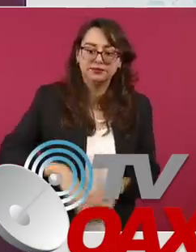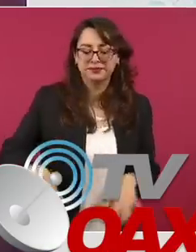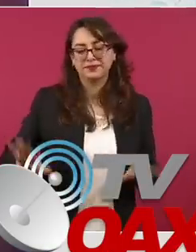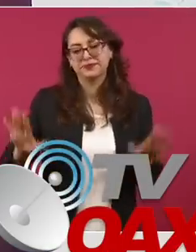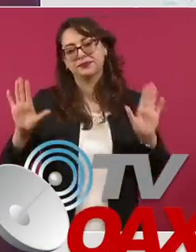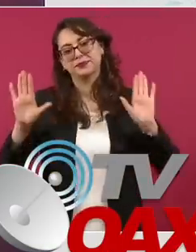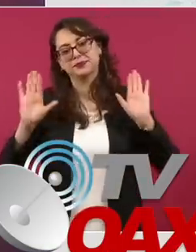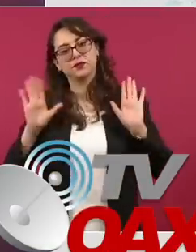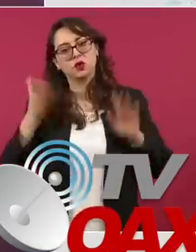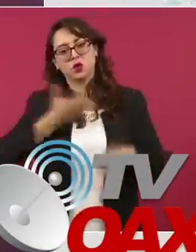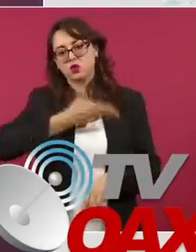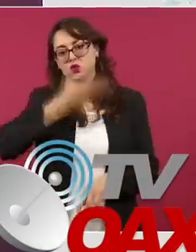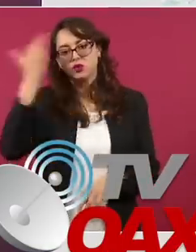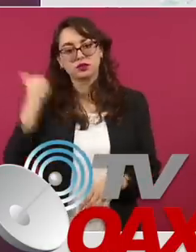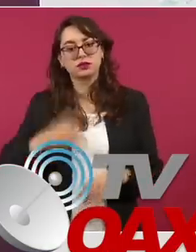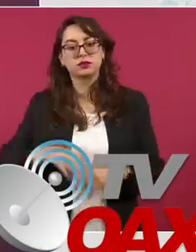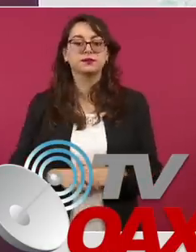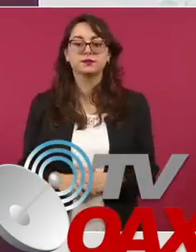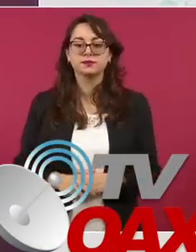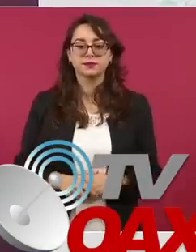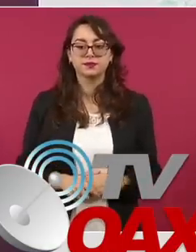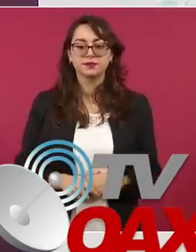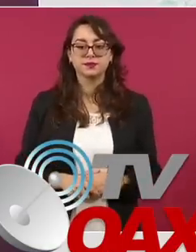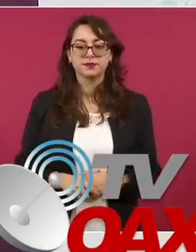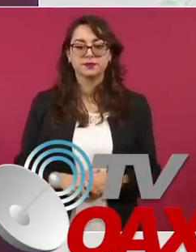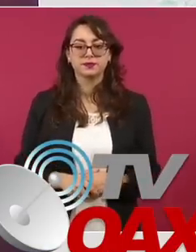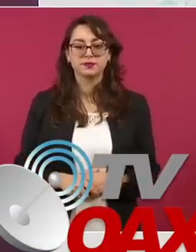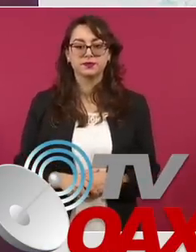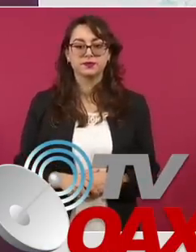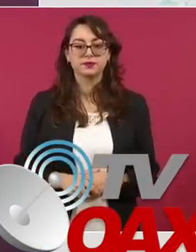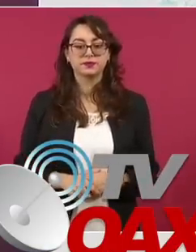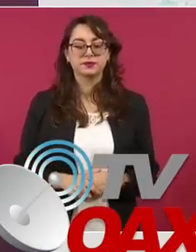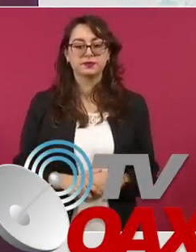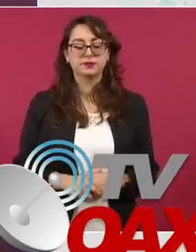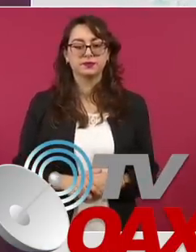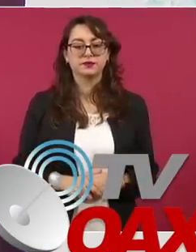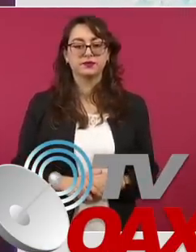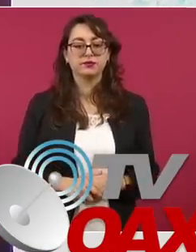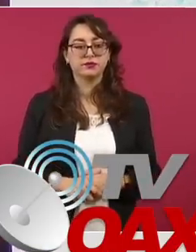mal aconsejan y vienen con una propuesta